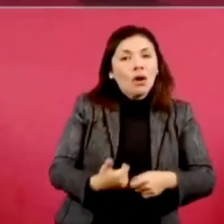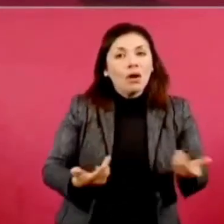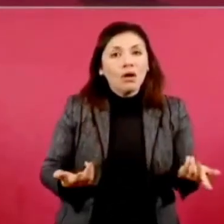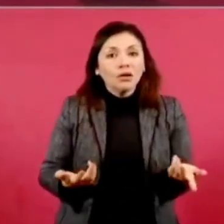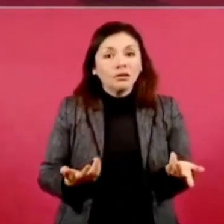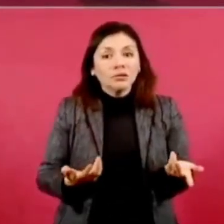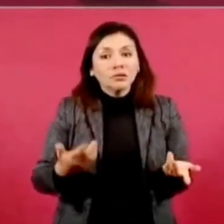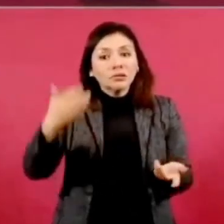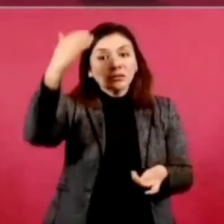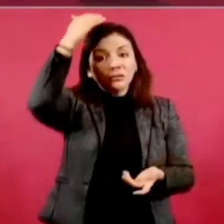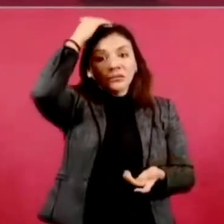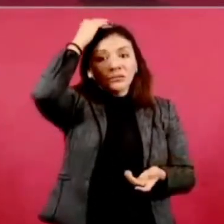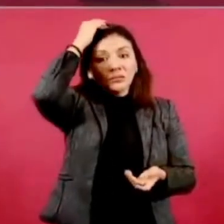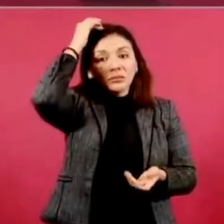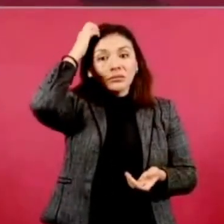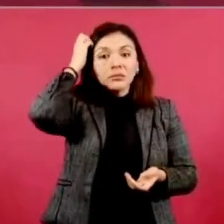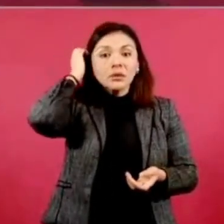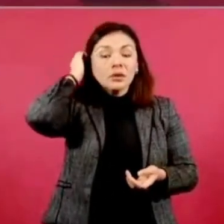Cómo